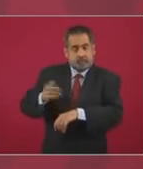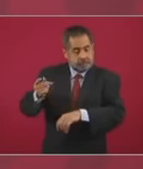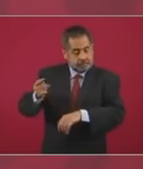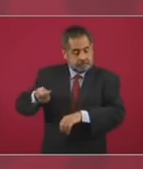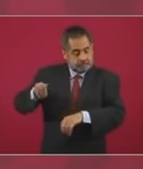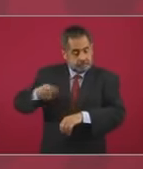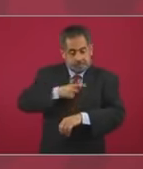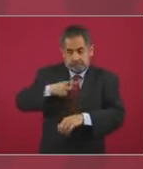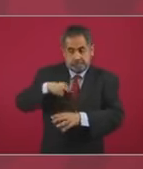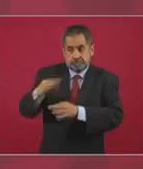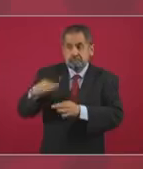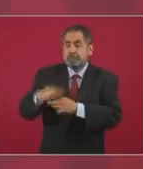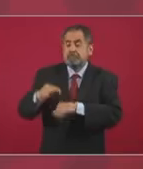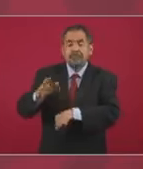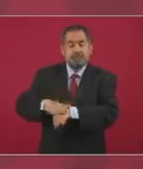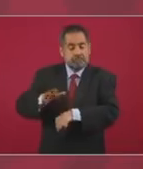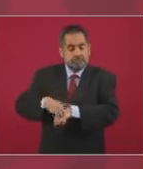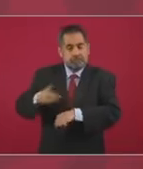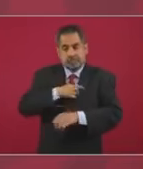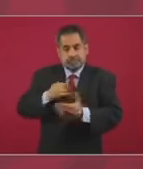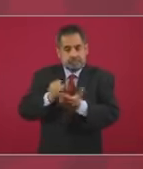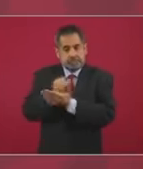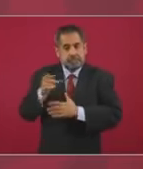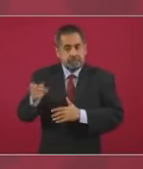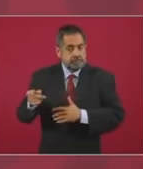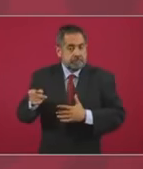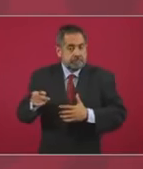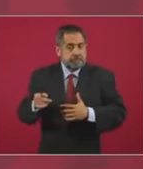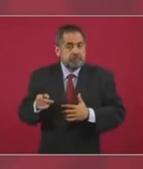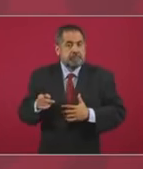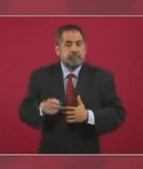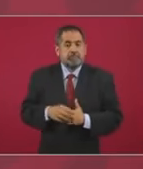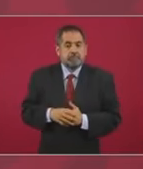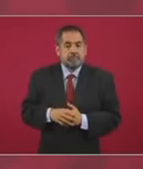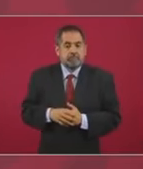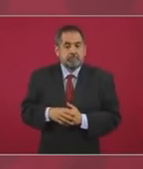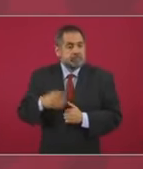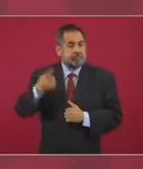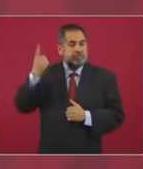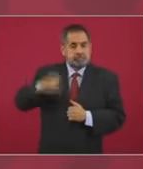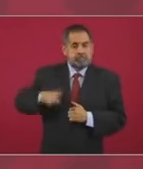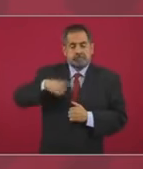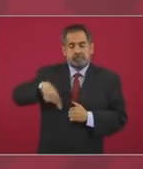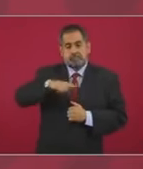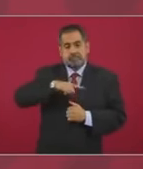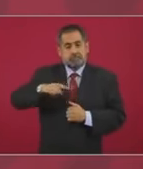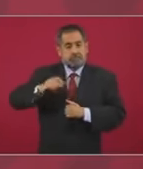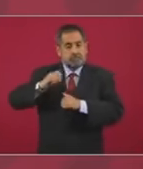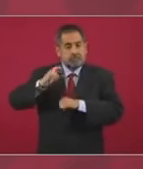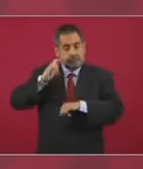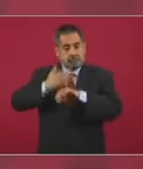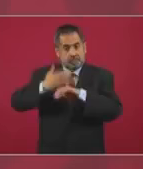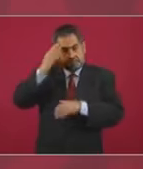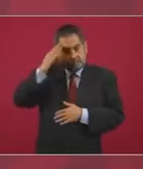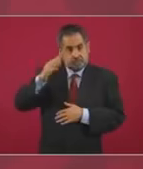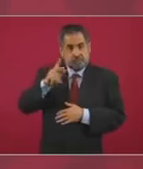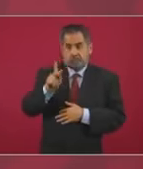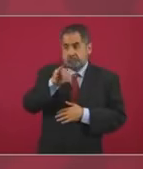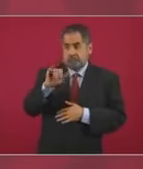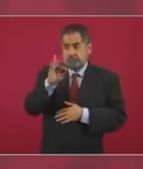exigía que se resolviera, porque es por órdenes del Poder